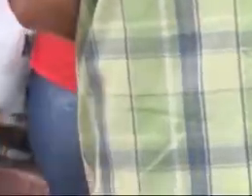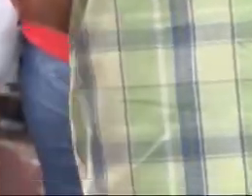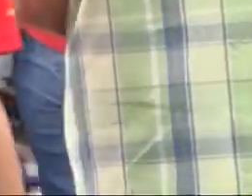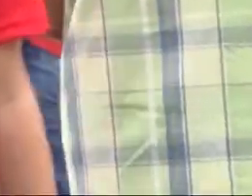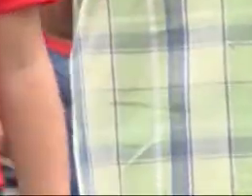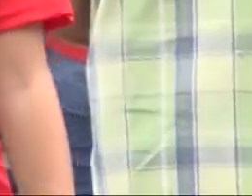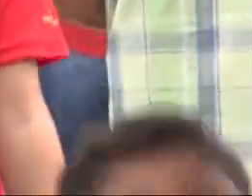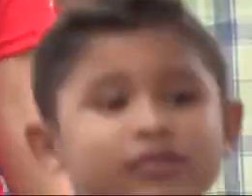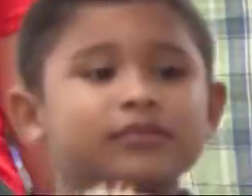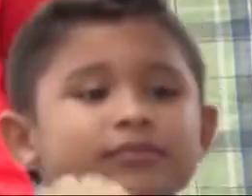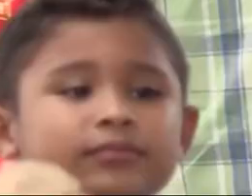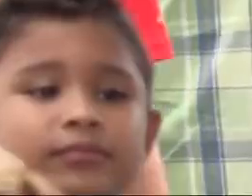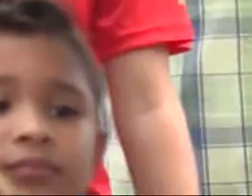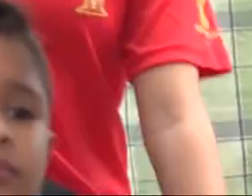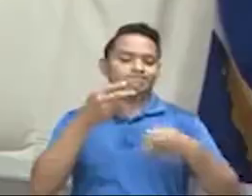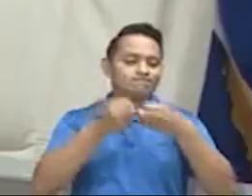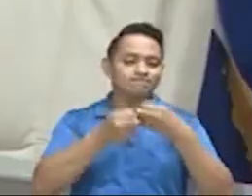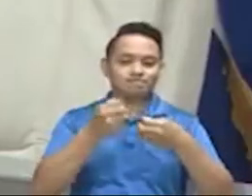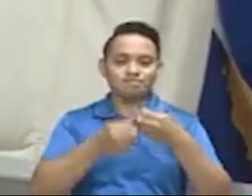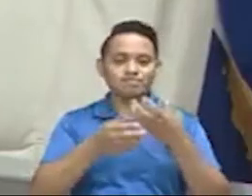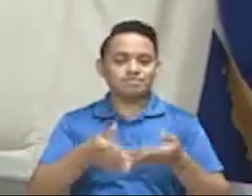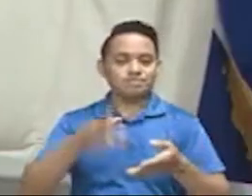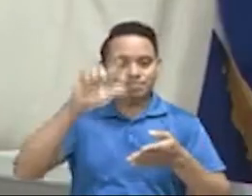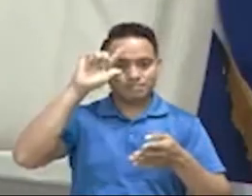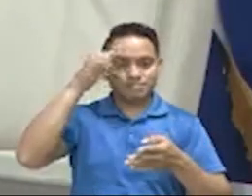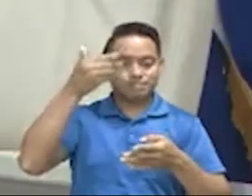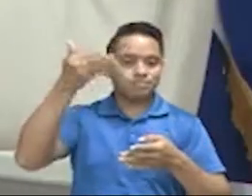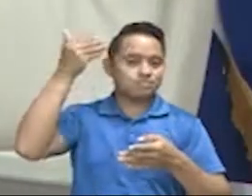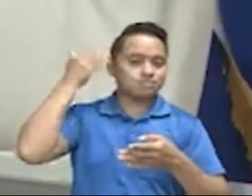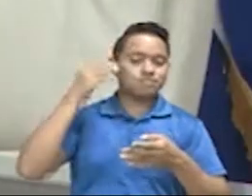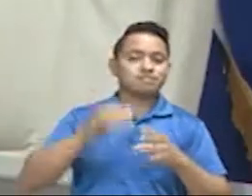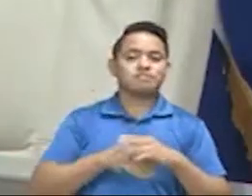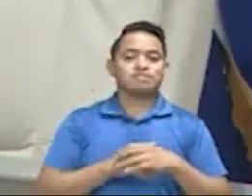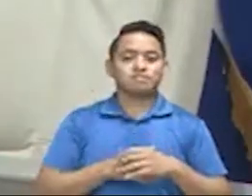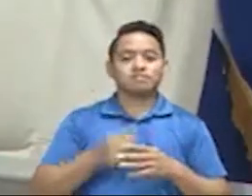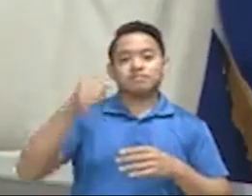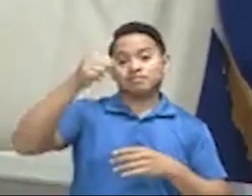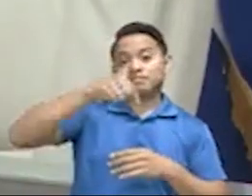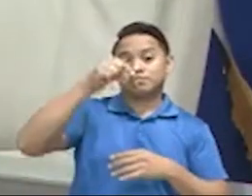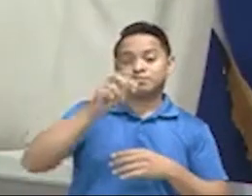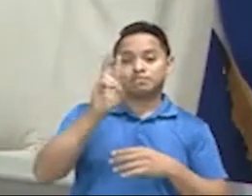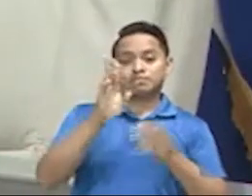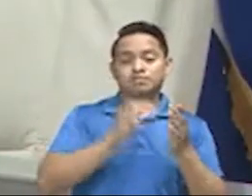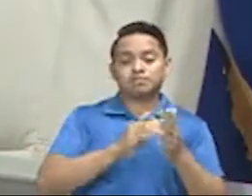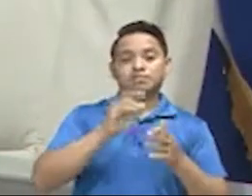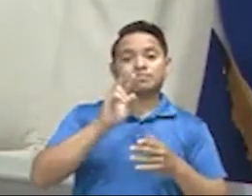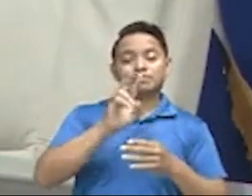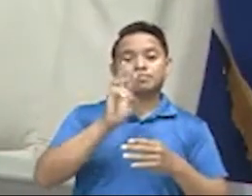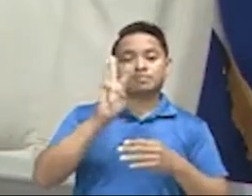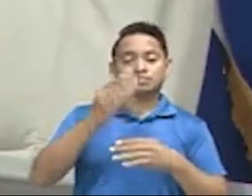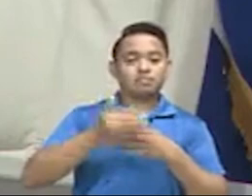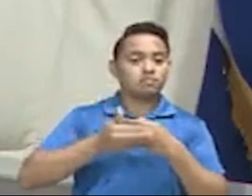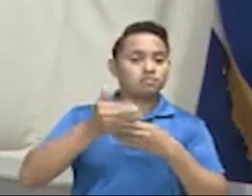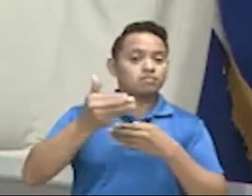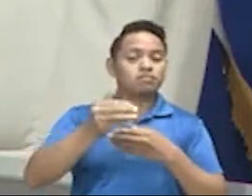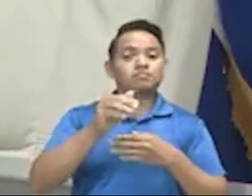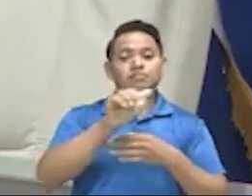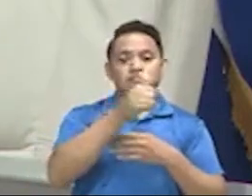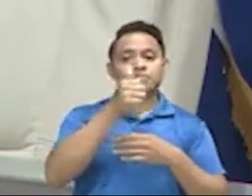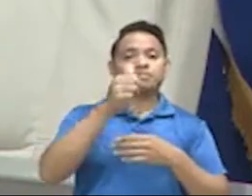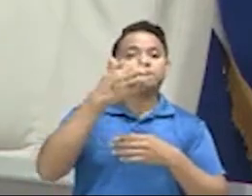los departamentos del país. En lo que llevamos del 2023, hemos realizado